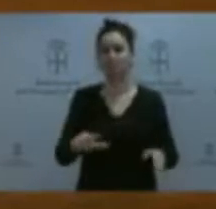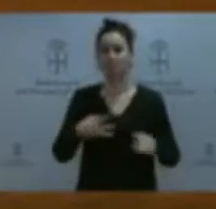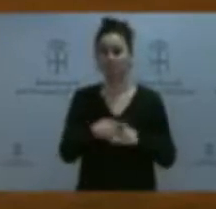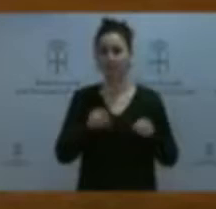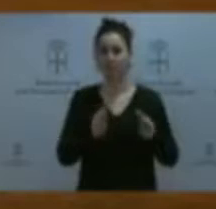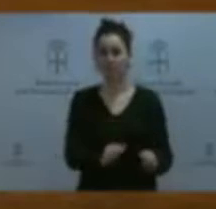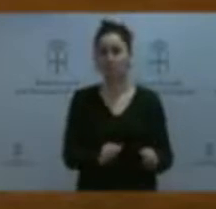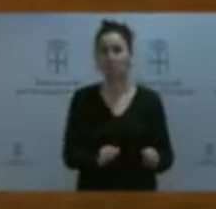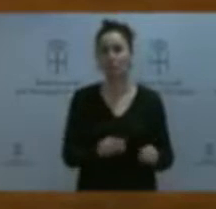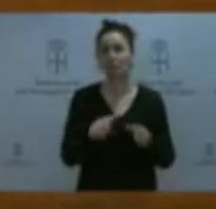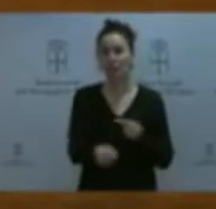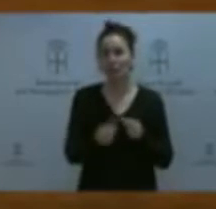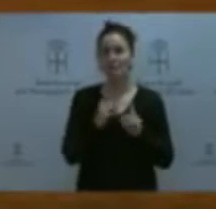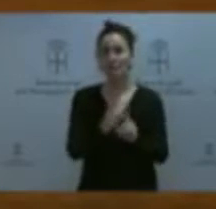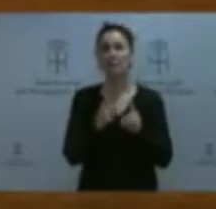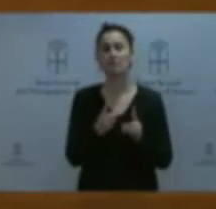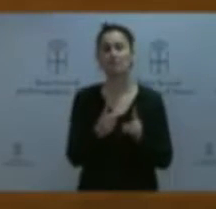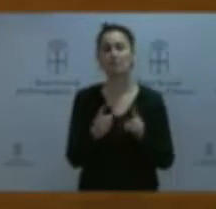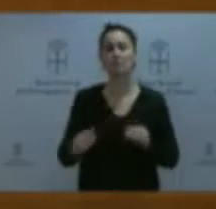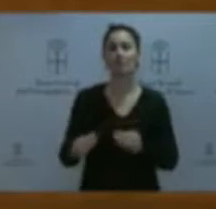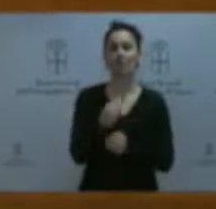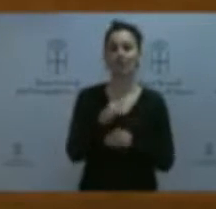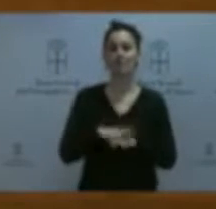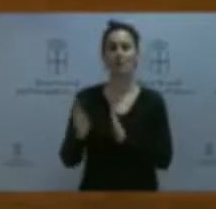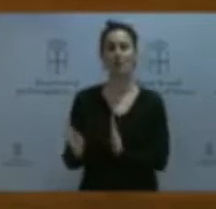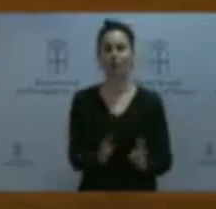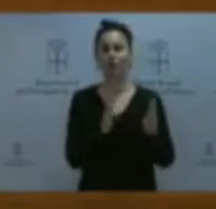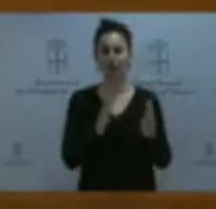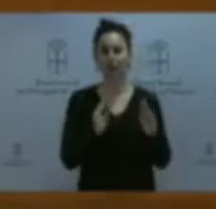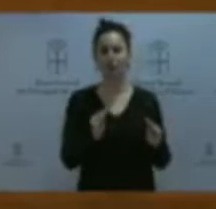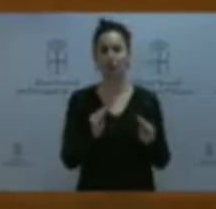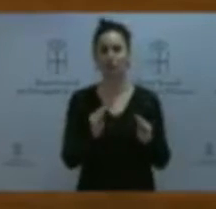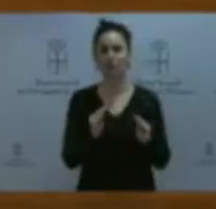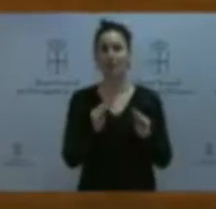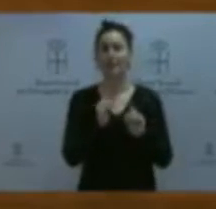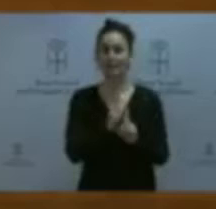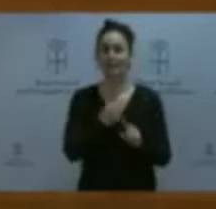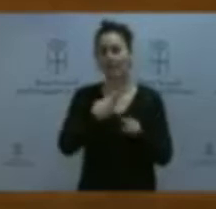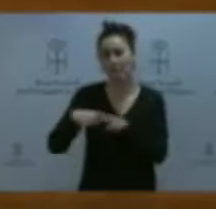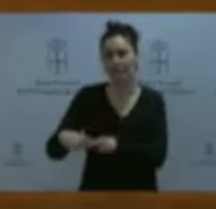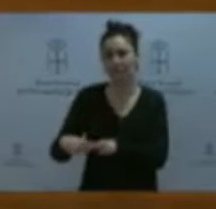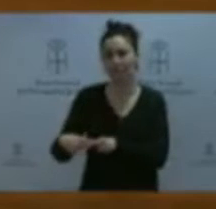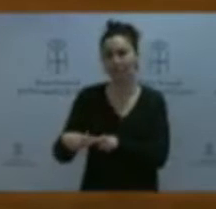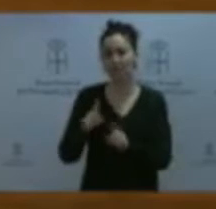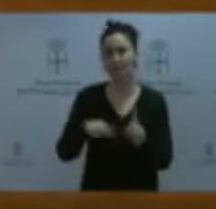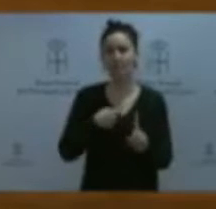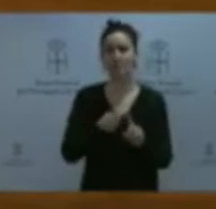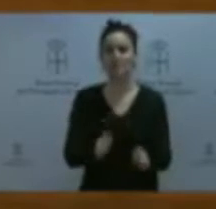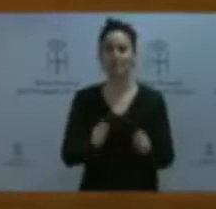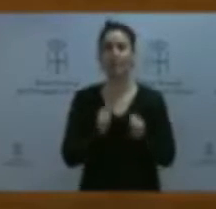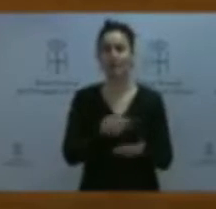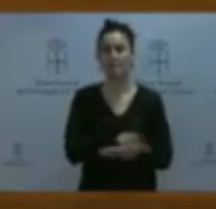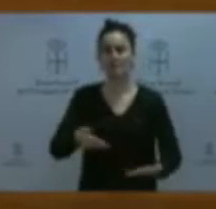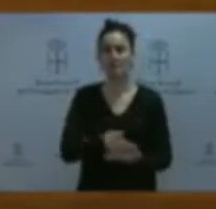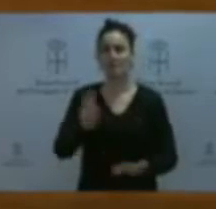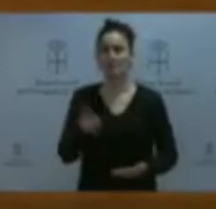contribuye a ordenar los diferentes transportes y, además, aporta bastantes millones de euros para mejorar el sistema de transporte.